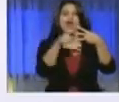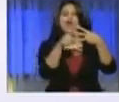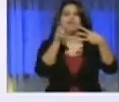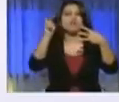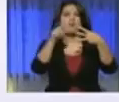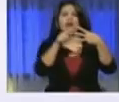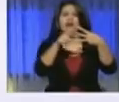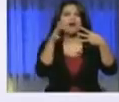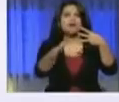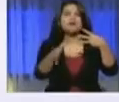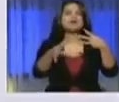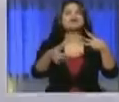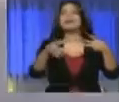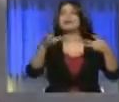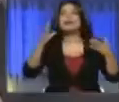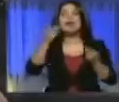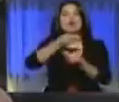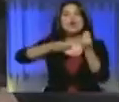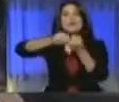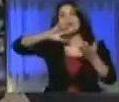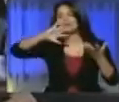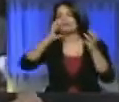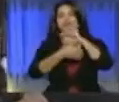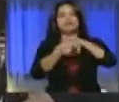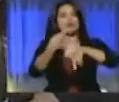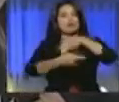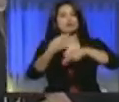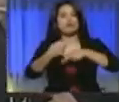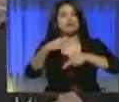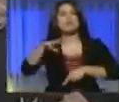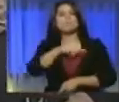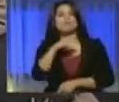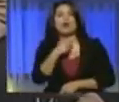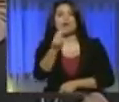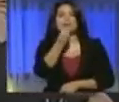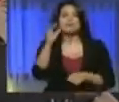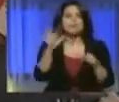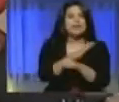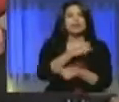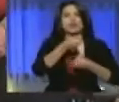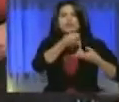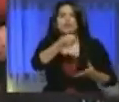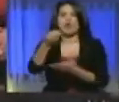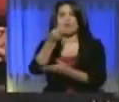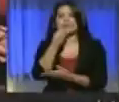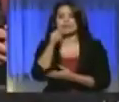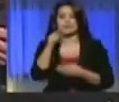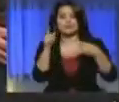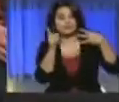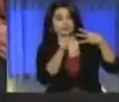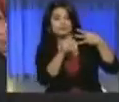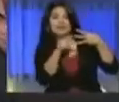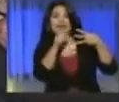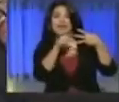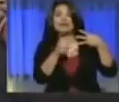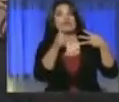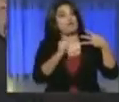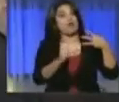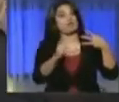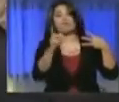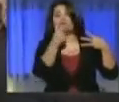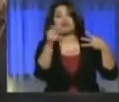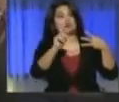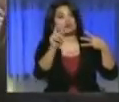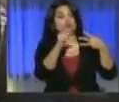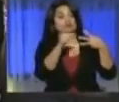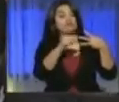la revolución económica, la gran misión abastecimiento soberano. Es la más dura, es la más difícil, la generación de las